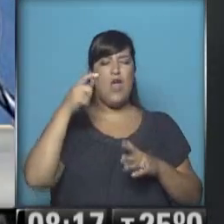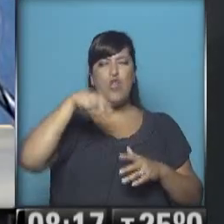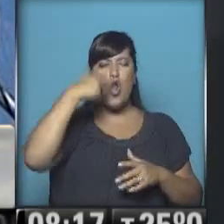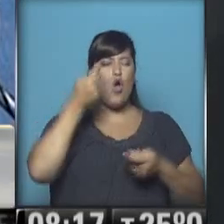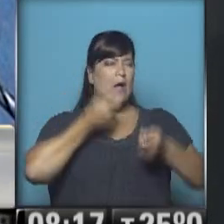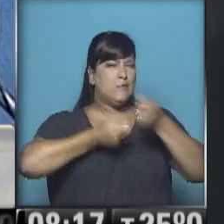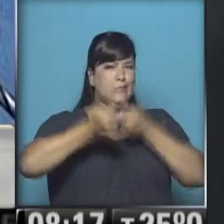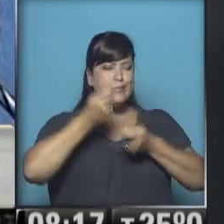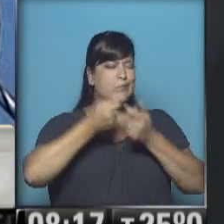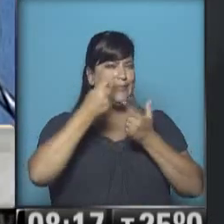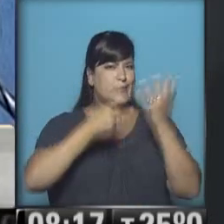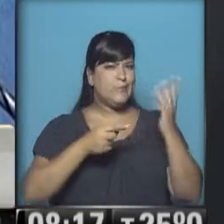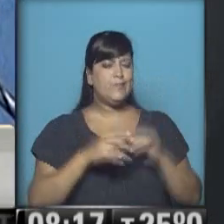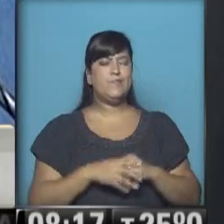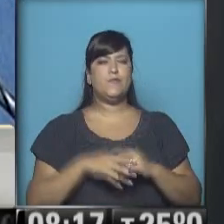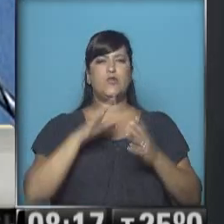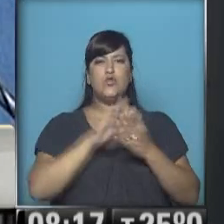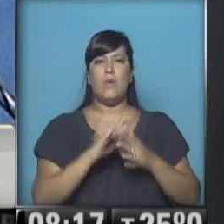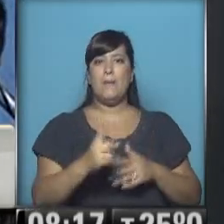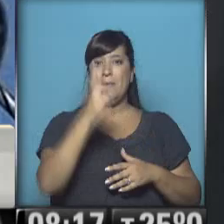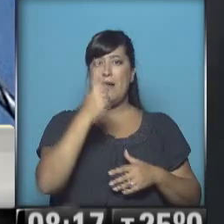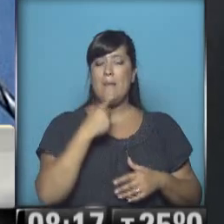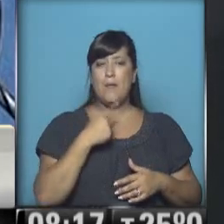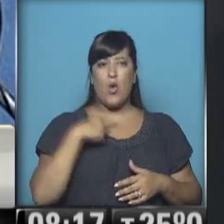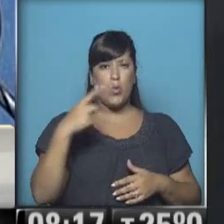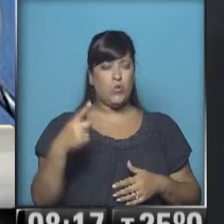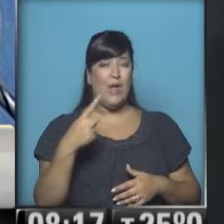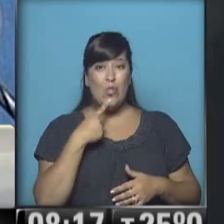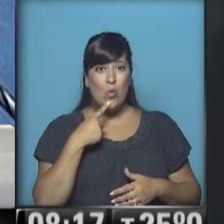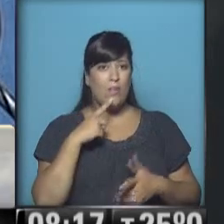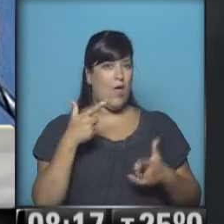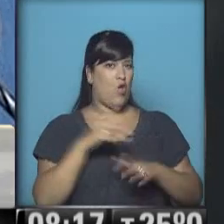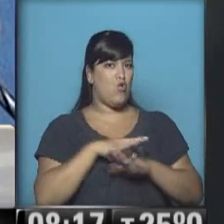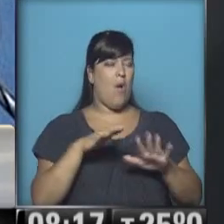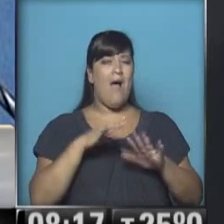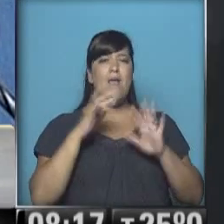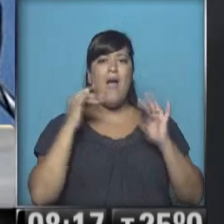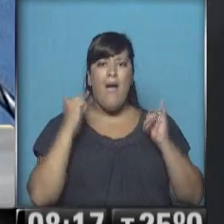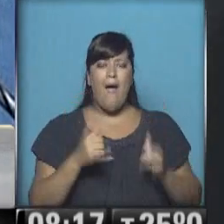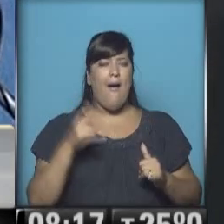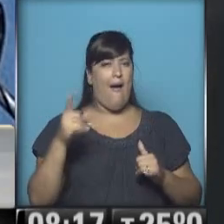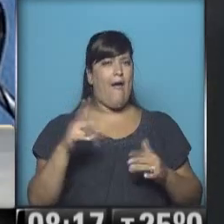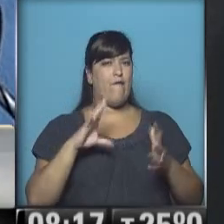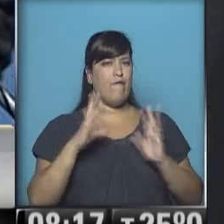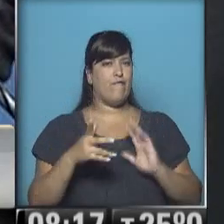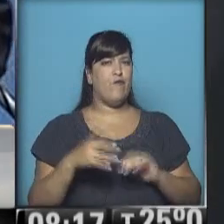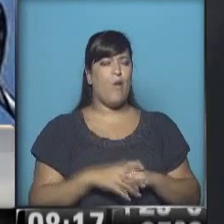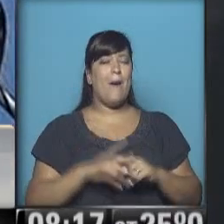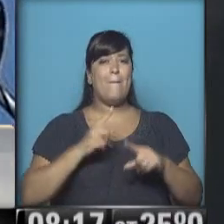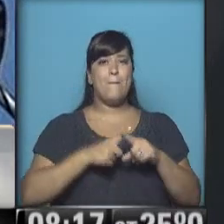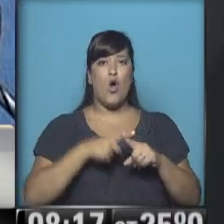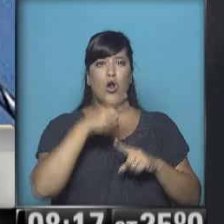Bueno, respecto a la primera pregunta, no cabe la menor duda que existe una acción